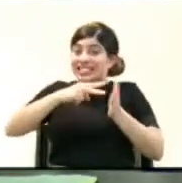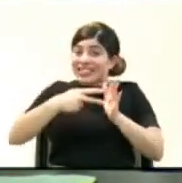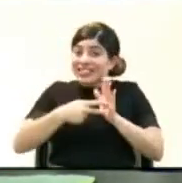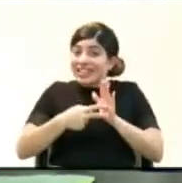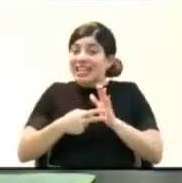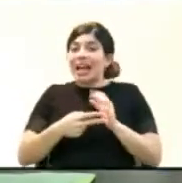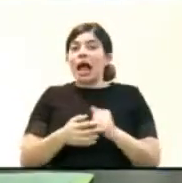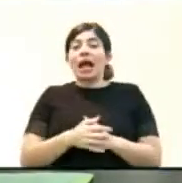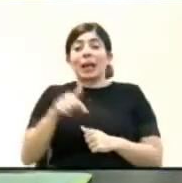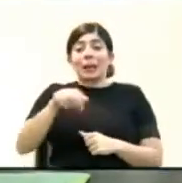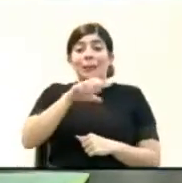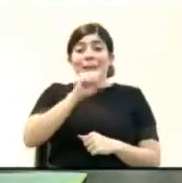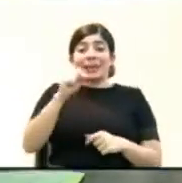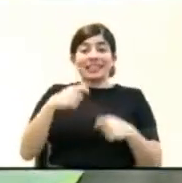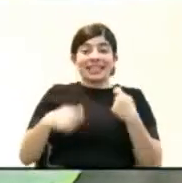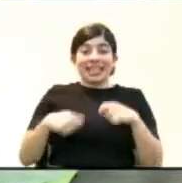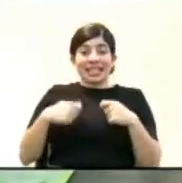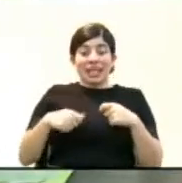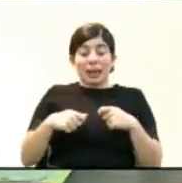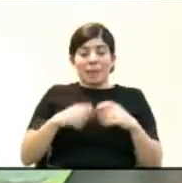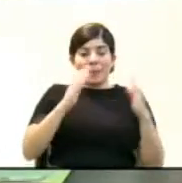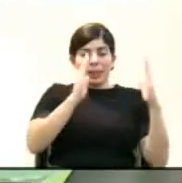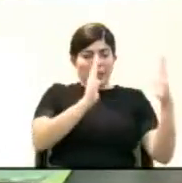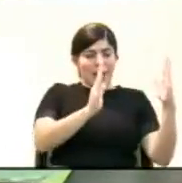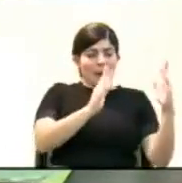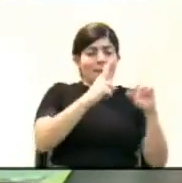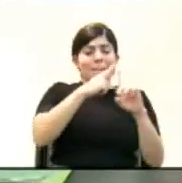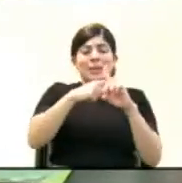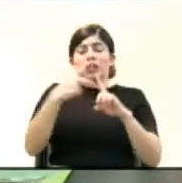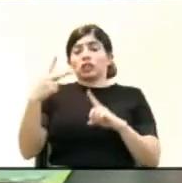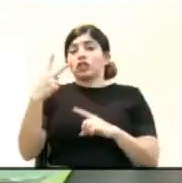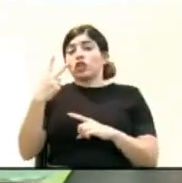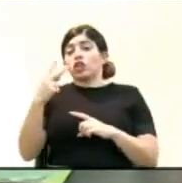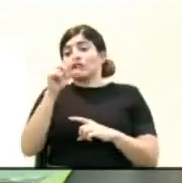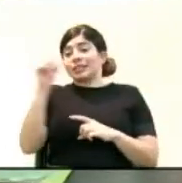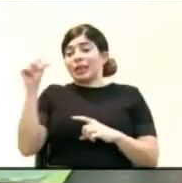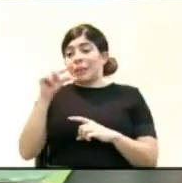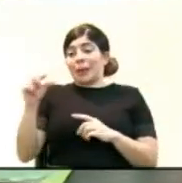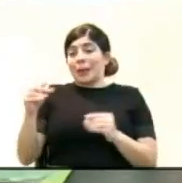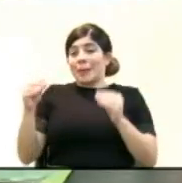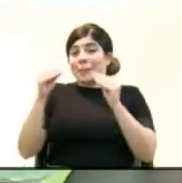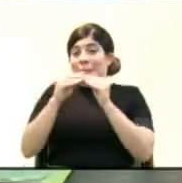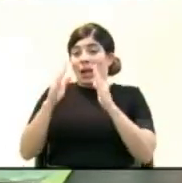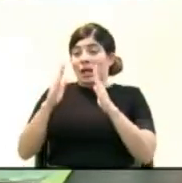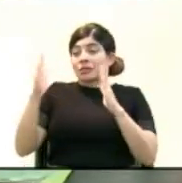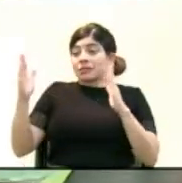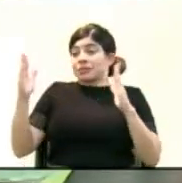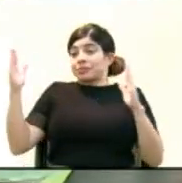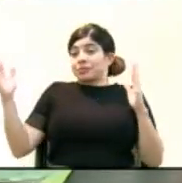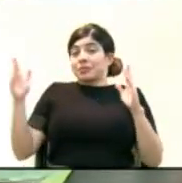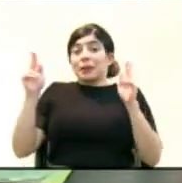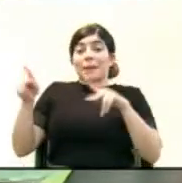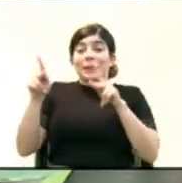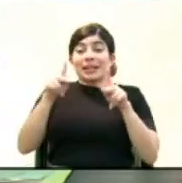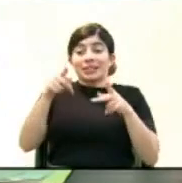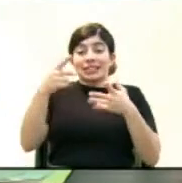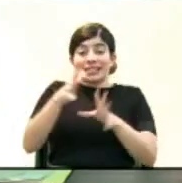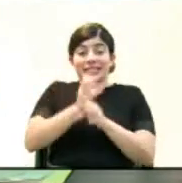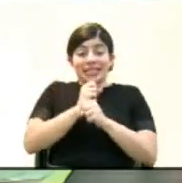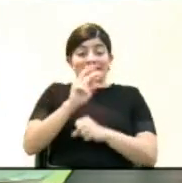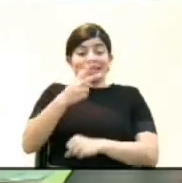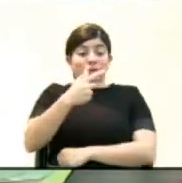que a lo largo de este mes de septiembre, más contemplando 2 semanas más, todas esas personas que reciben una segunda